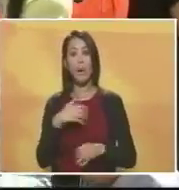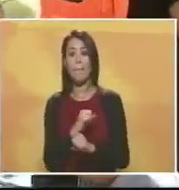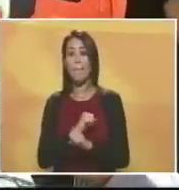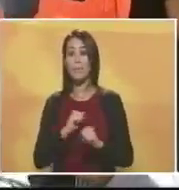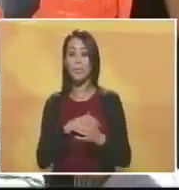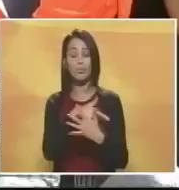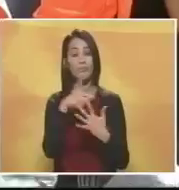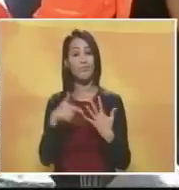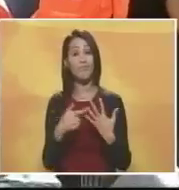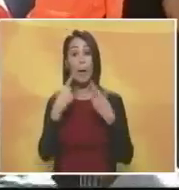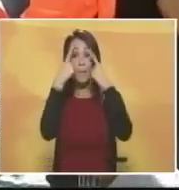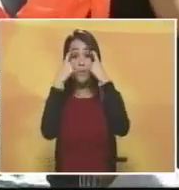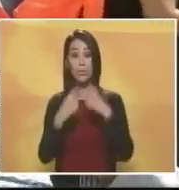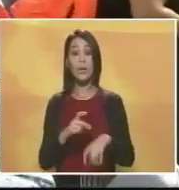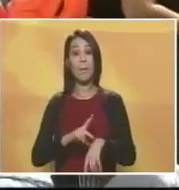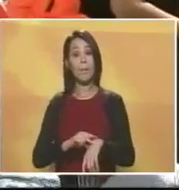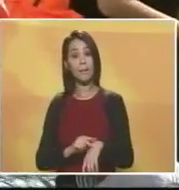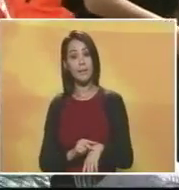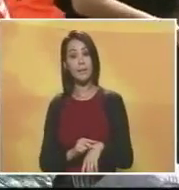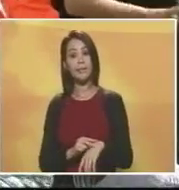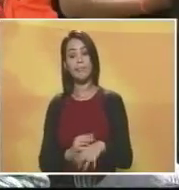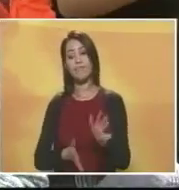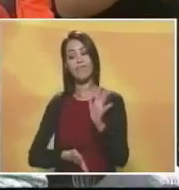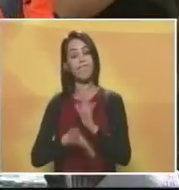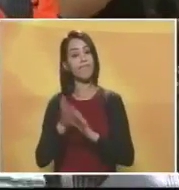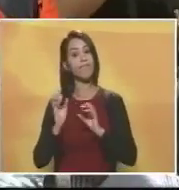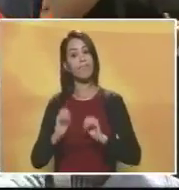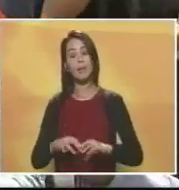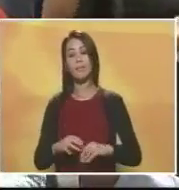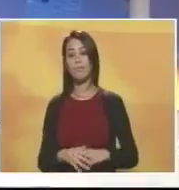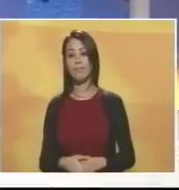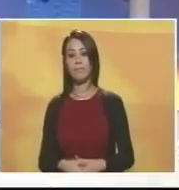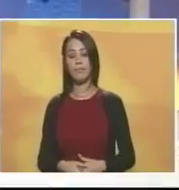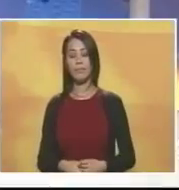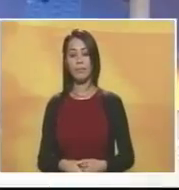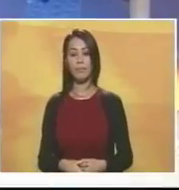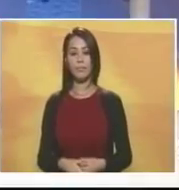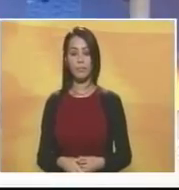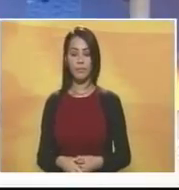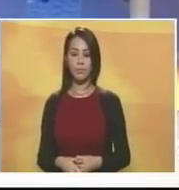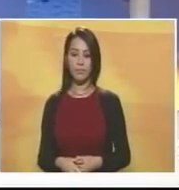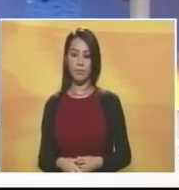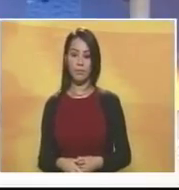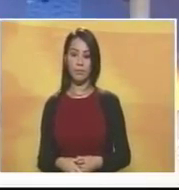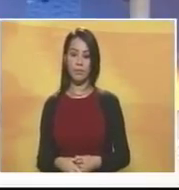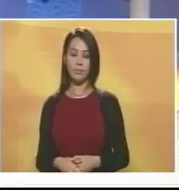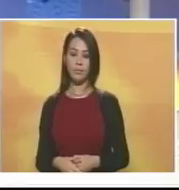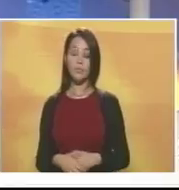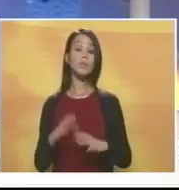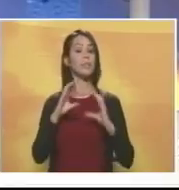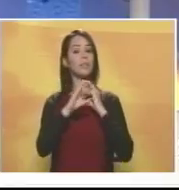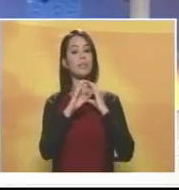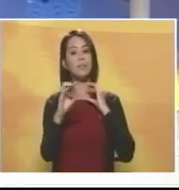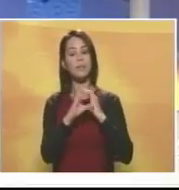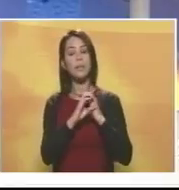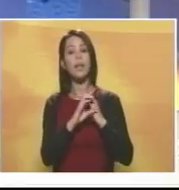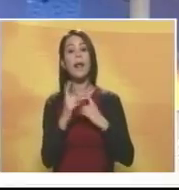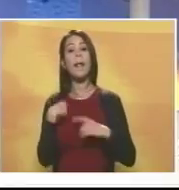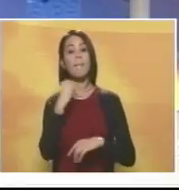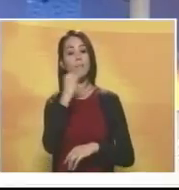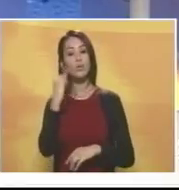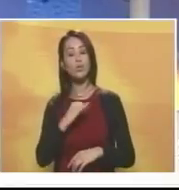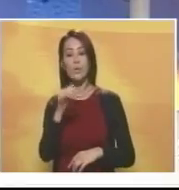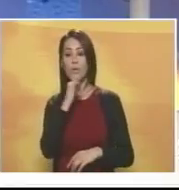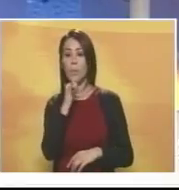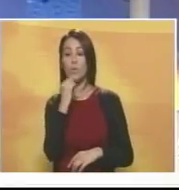por ello muchos profesionales de la medicina están dejando el país. La Central Única de Transporte en el estado Zulia anunció